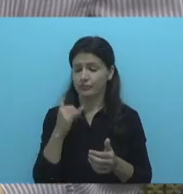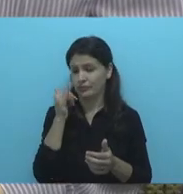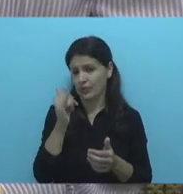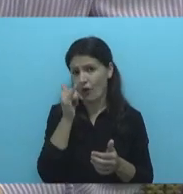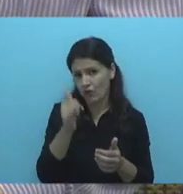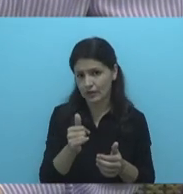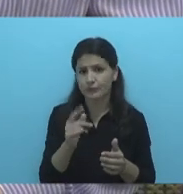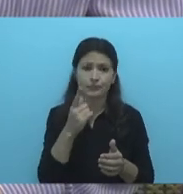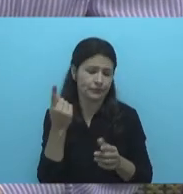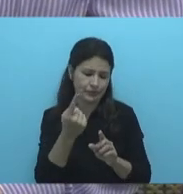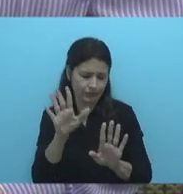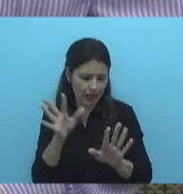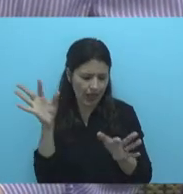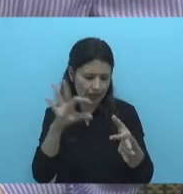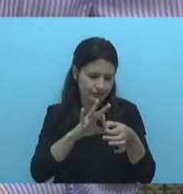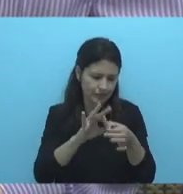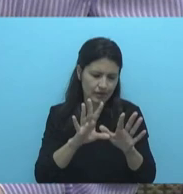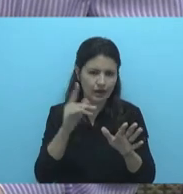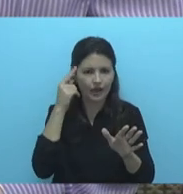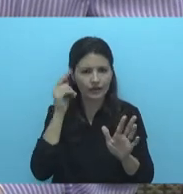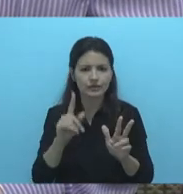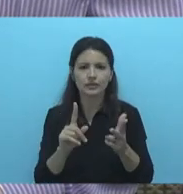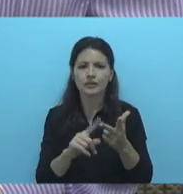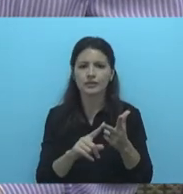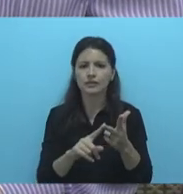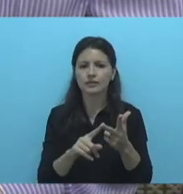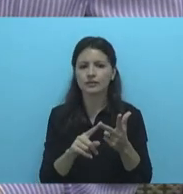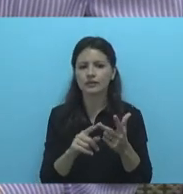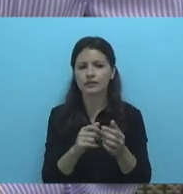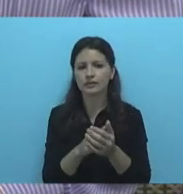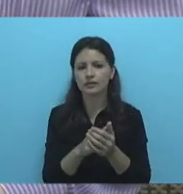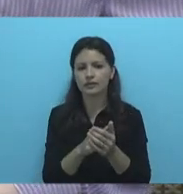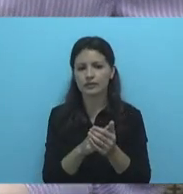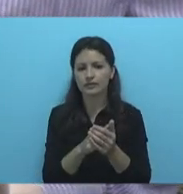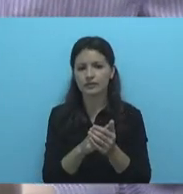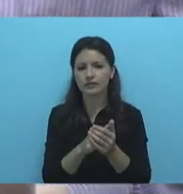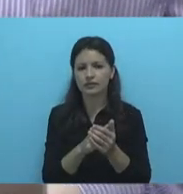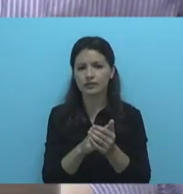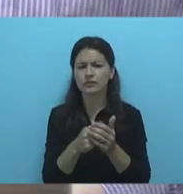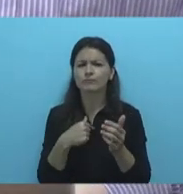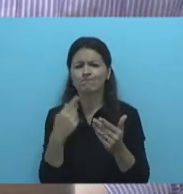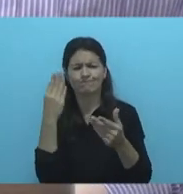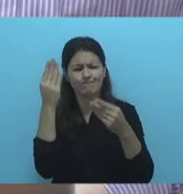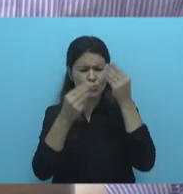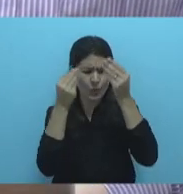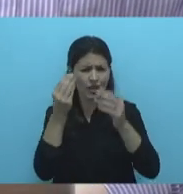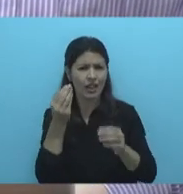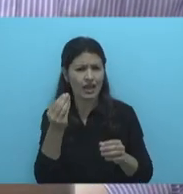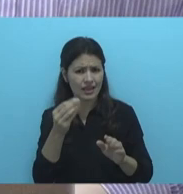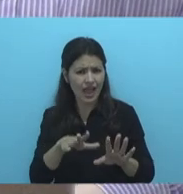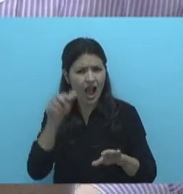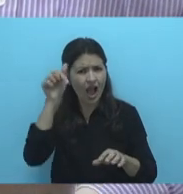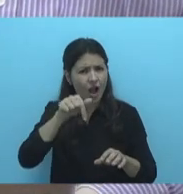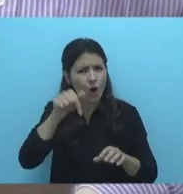supuesto, adherir a lo conversado y a lo dicho por Lucila, por la diputada del Ponte y por Armas Velavi, pero mi preocupación es en este